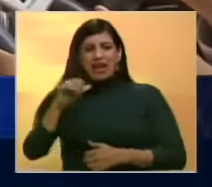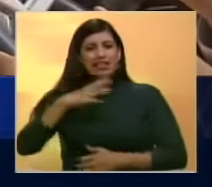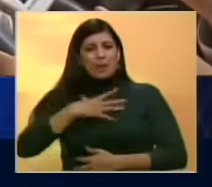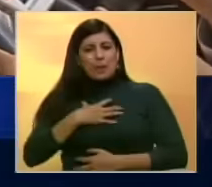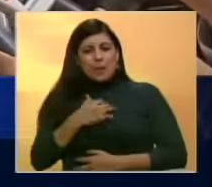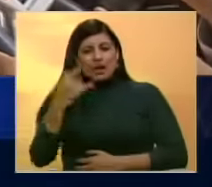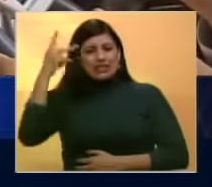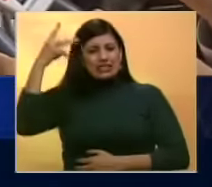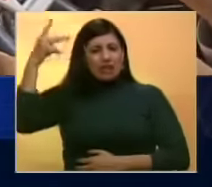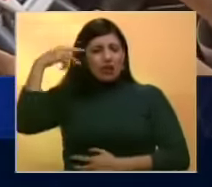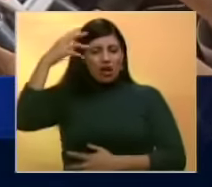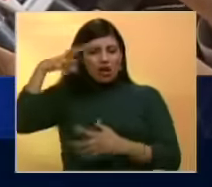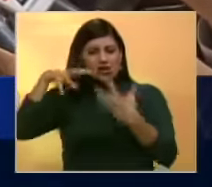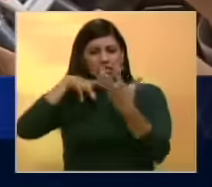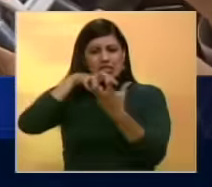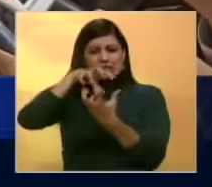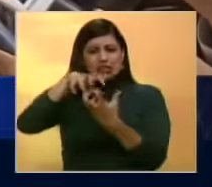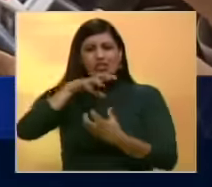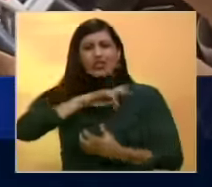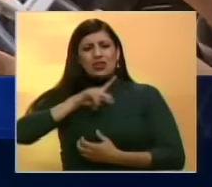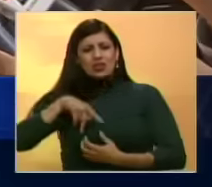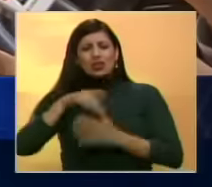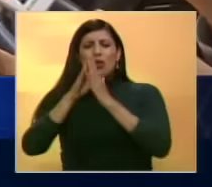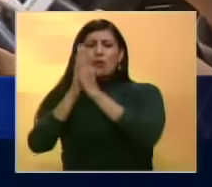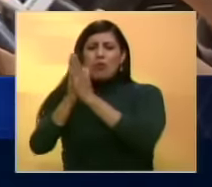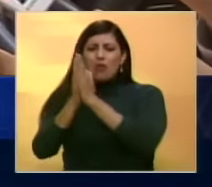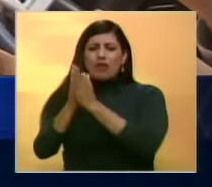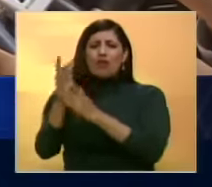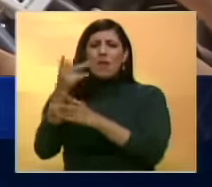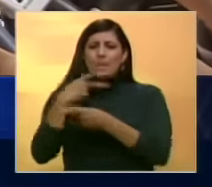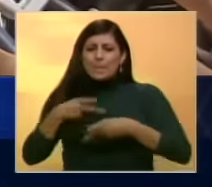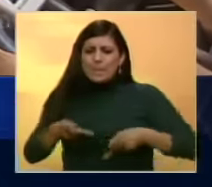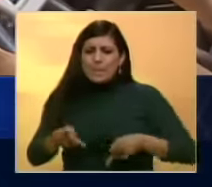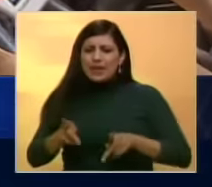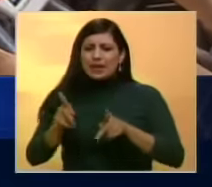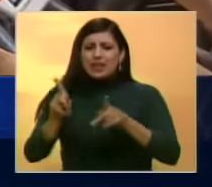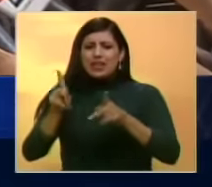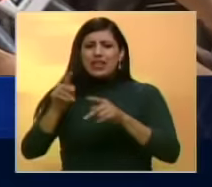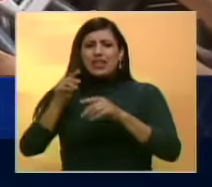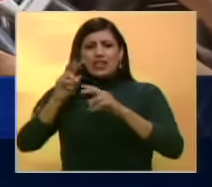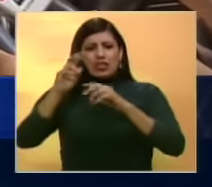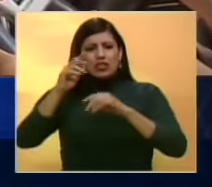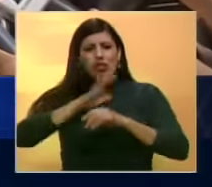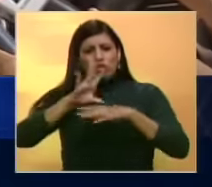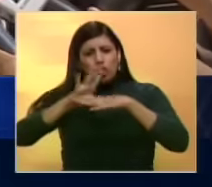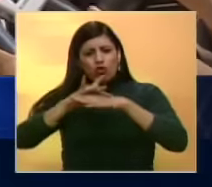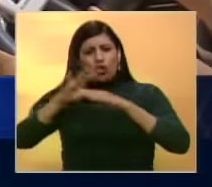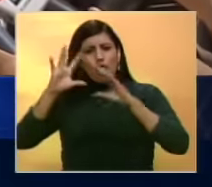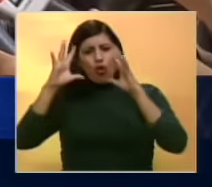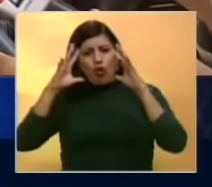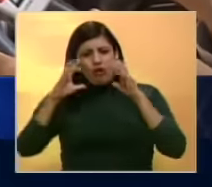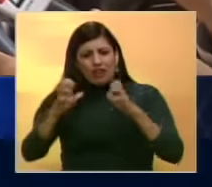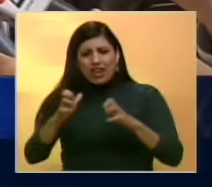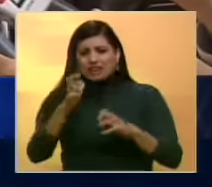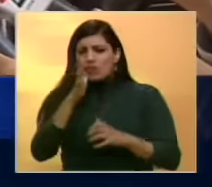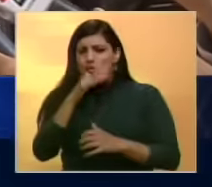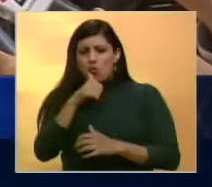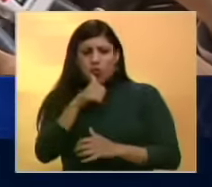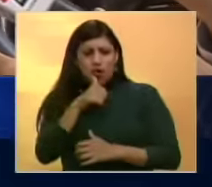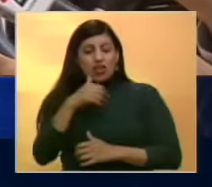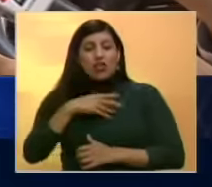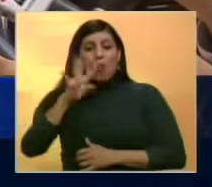ni psicológica ni físicamente hemos estado pidiendo que nos permite un urólogo de nuestra confianza y no ha sido posible